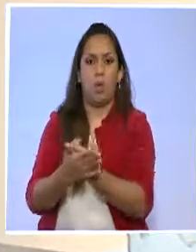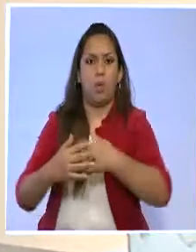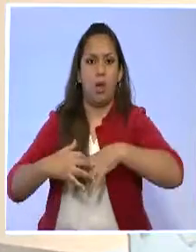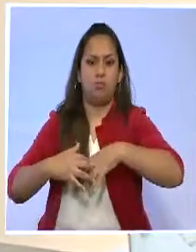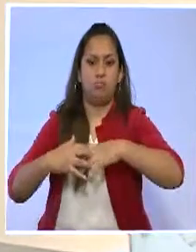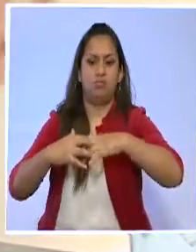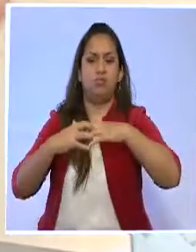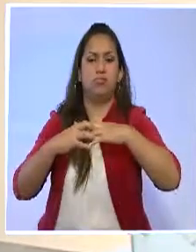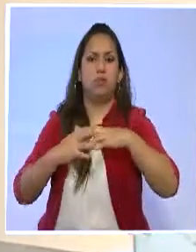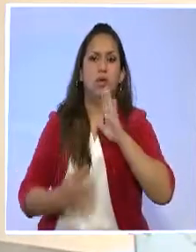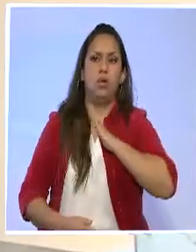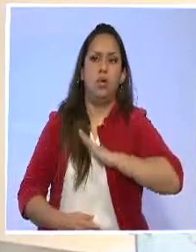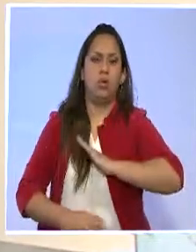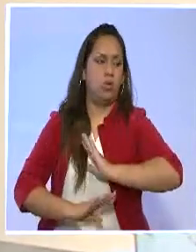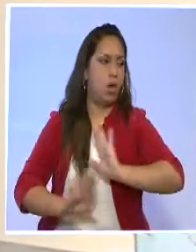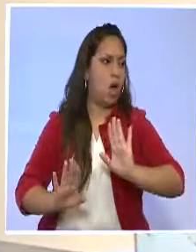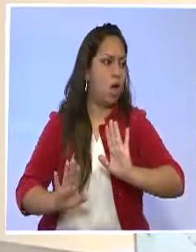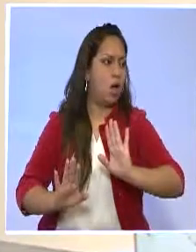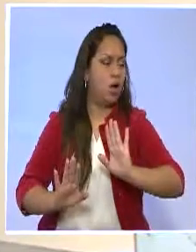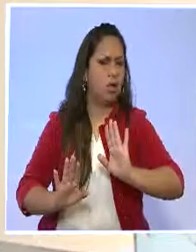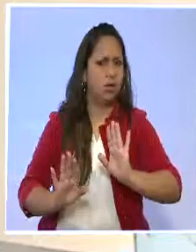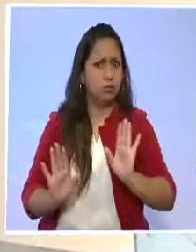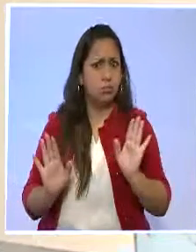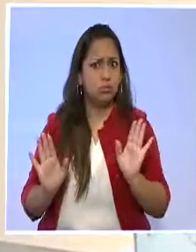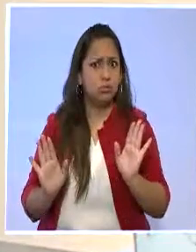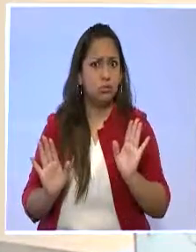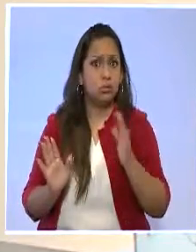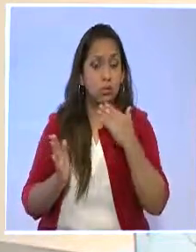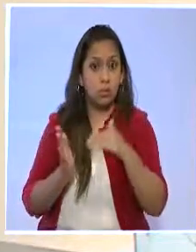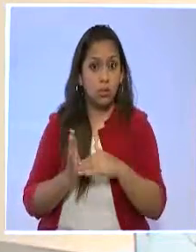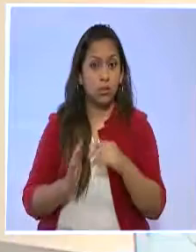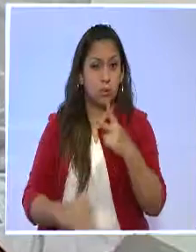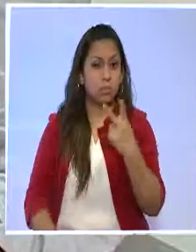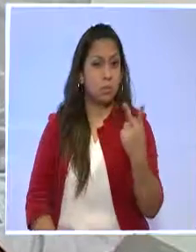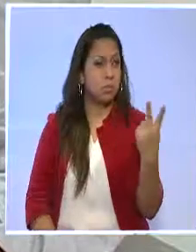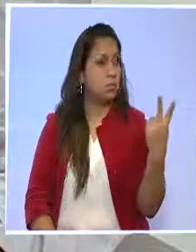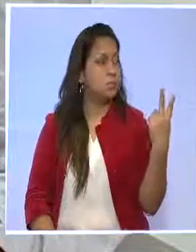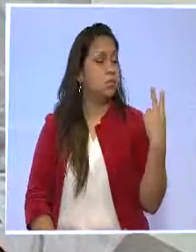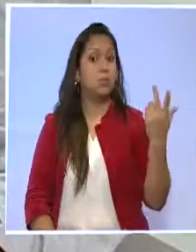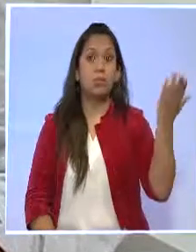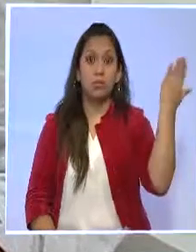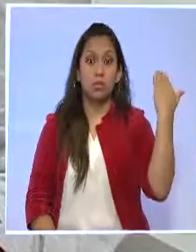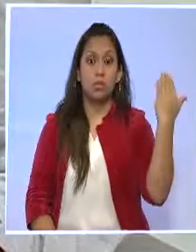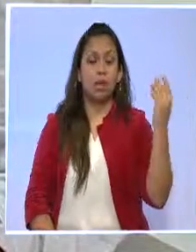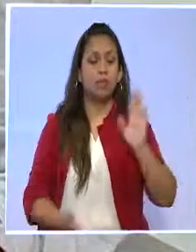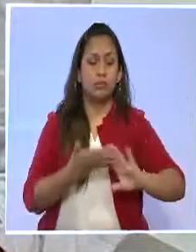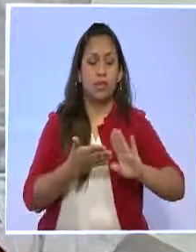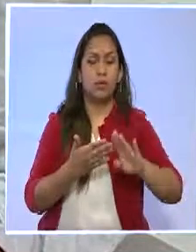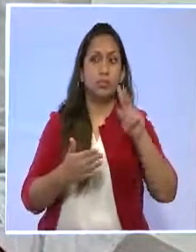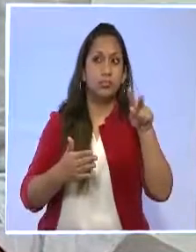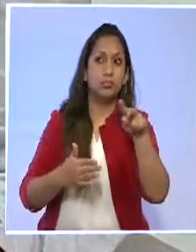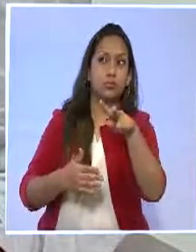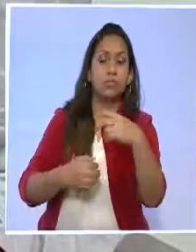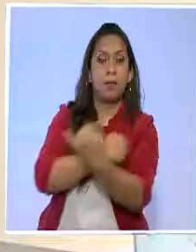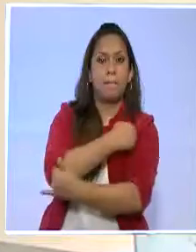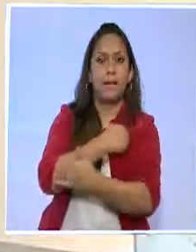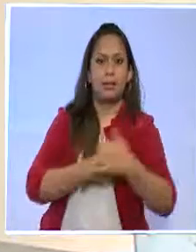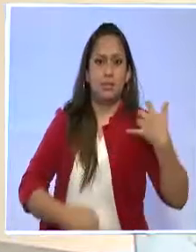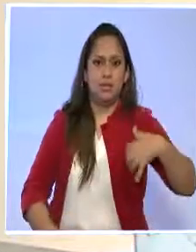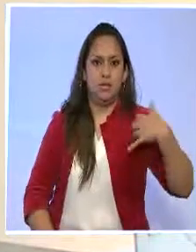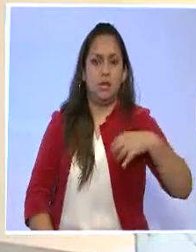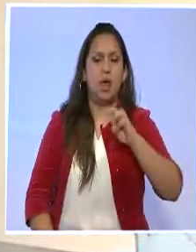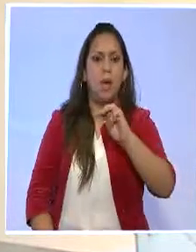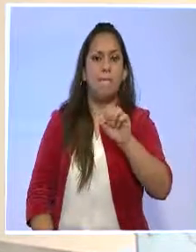una muestra práctica de eso es regresar a ver las políticas del presidente máquina argentina es decir nosotros nueve años